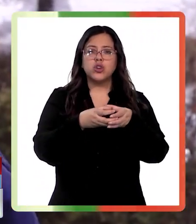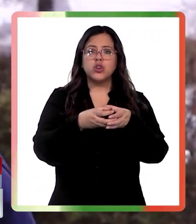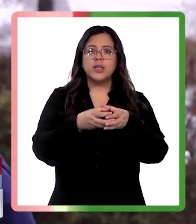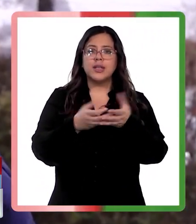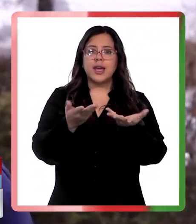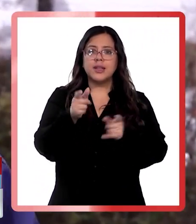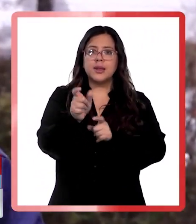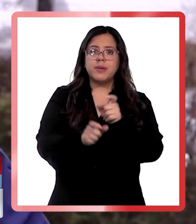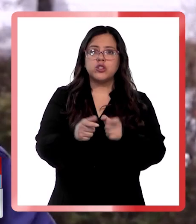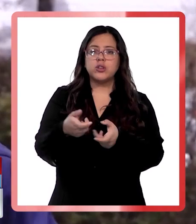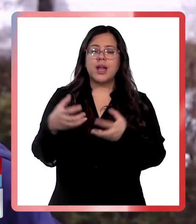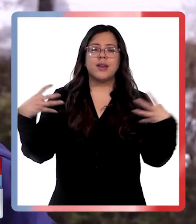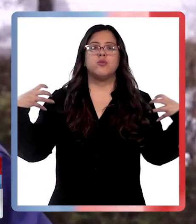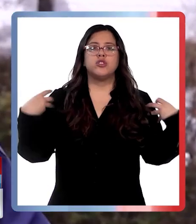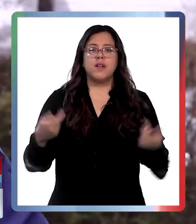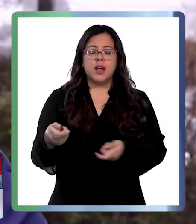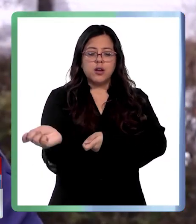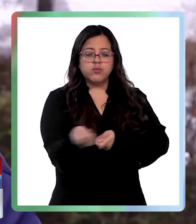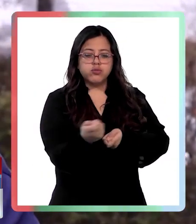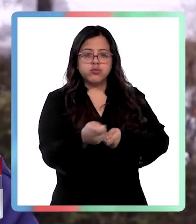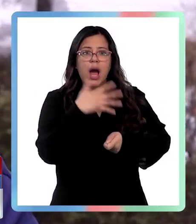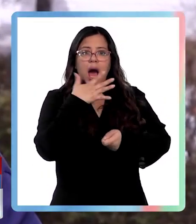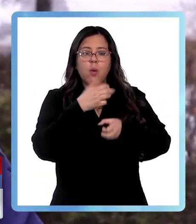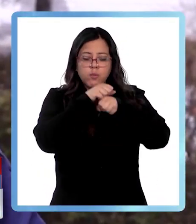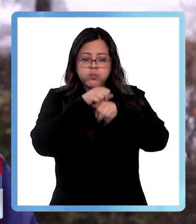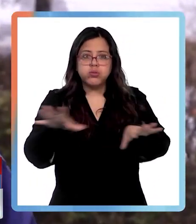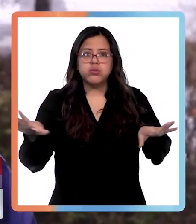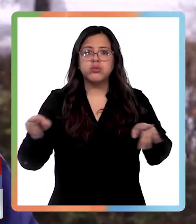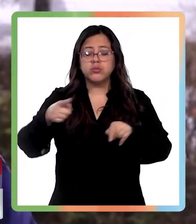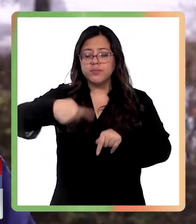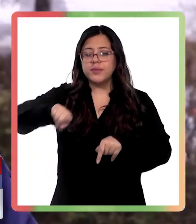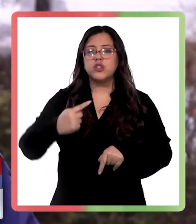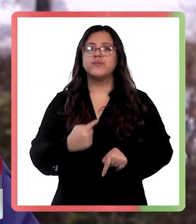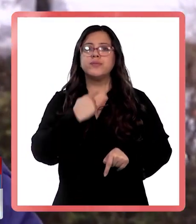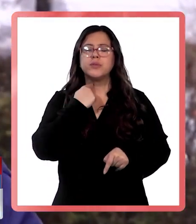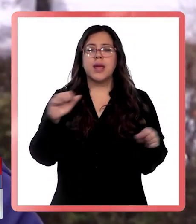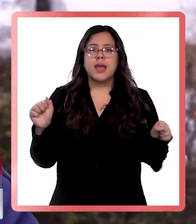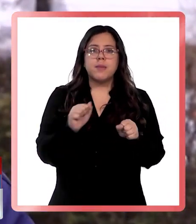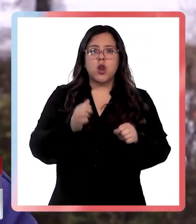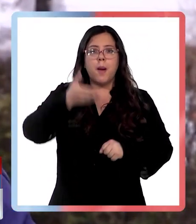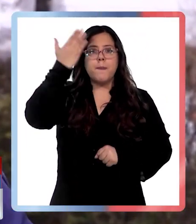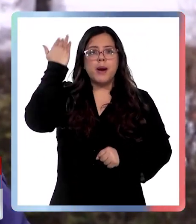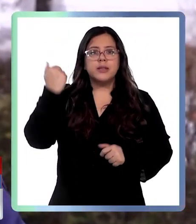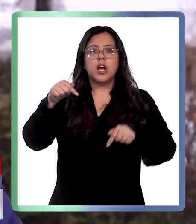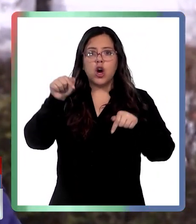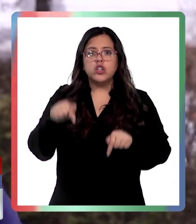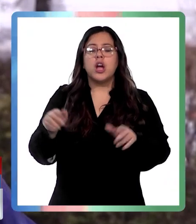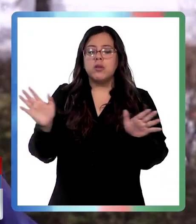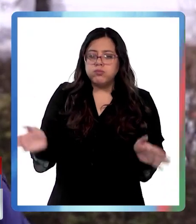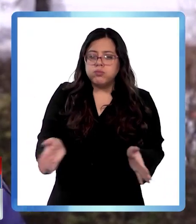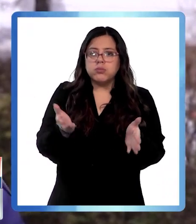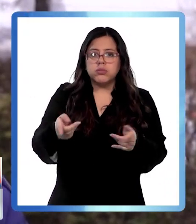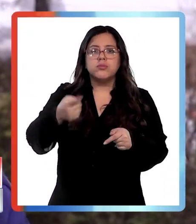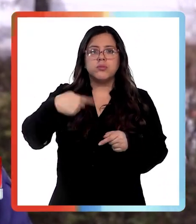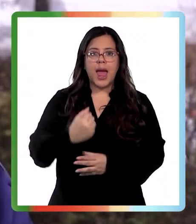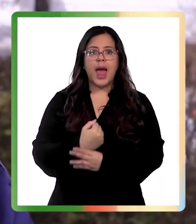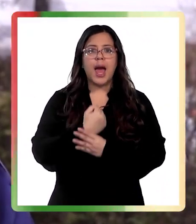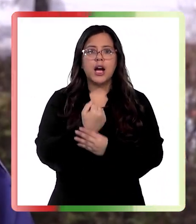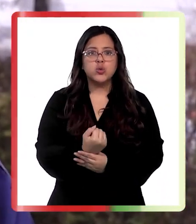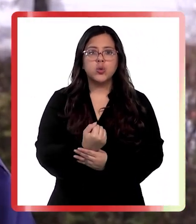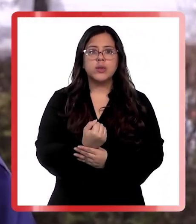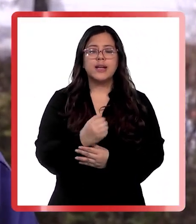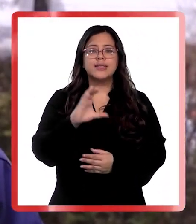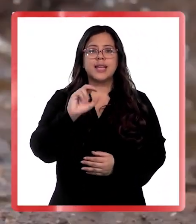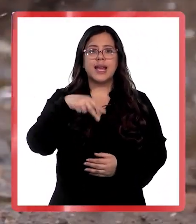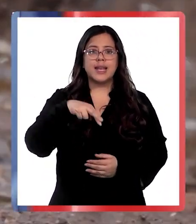regantes, los canalistas, que bueno, que fueron muy azotados en el invierno pasado y ahora se han podido levantar, y con esto ayuda de